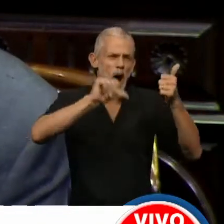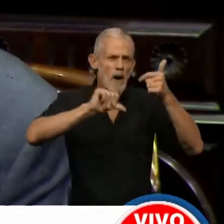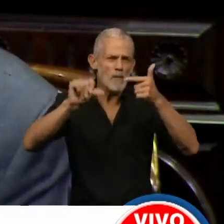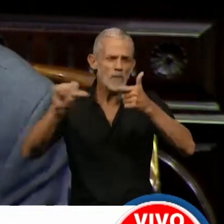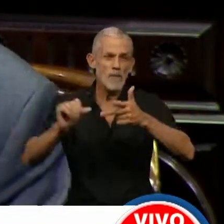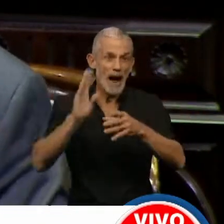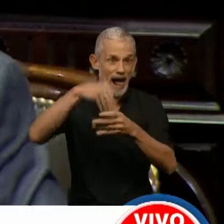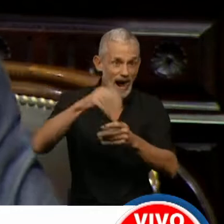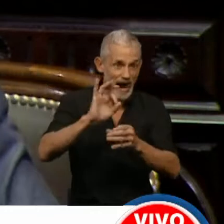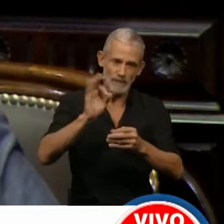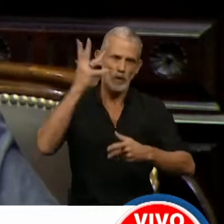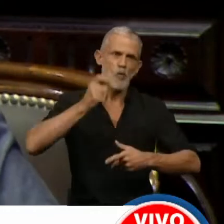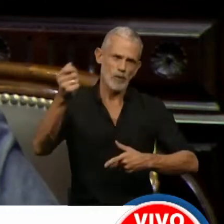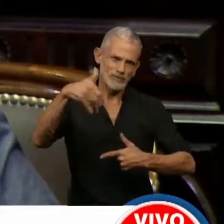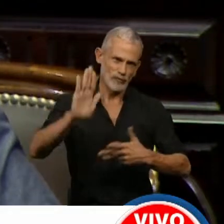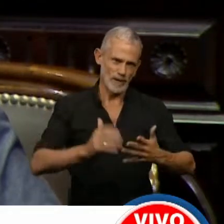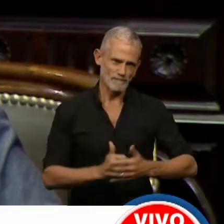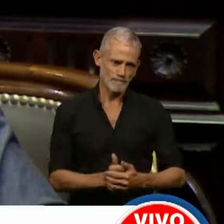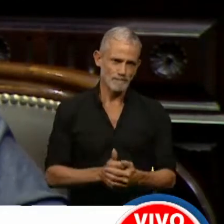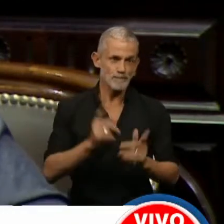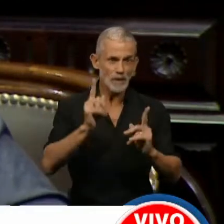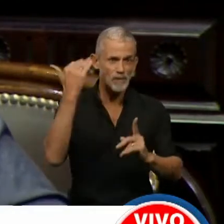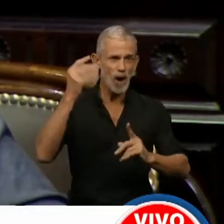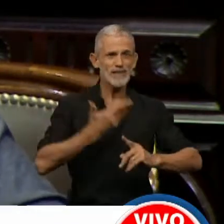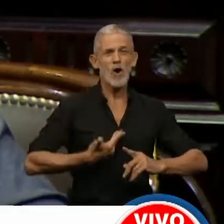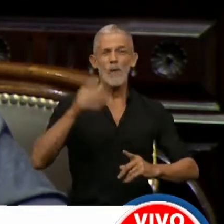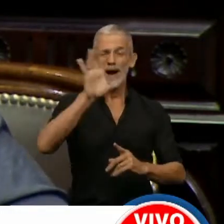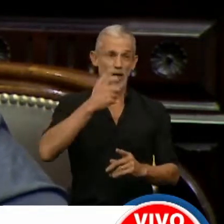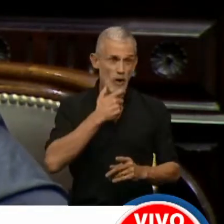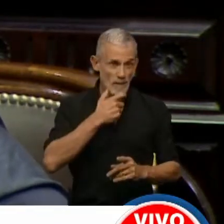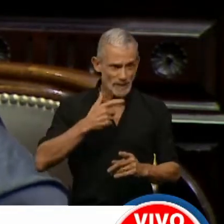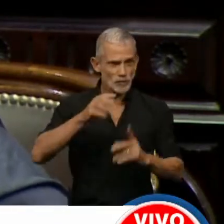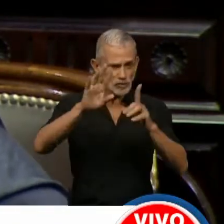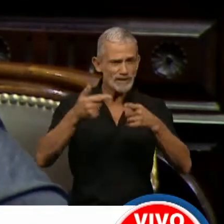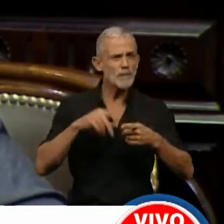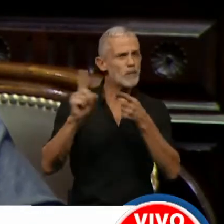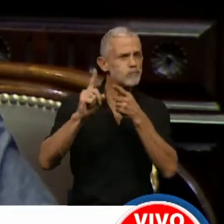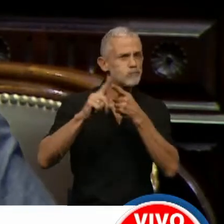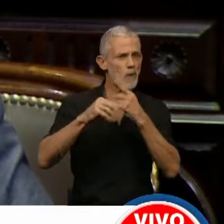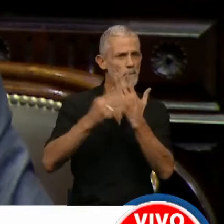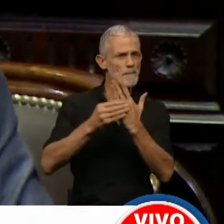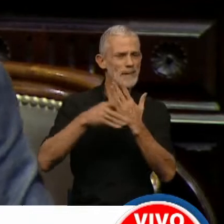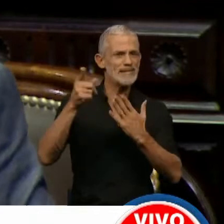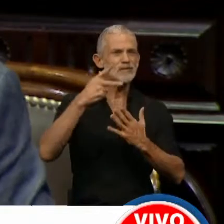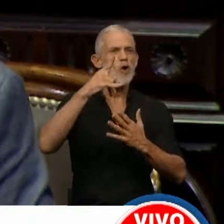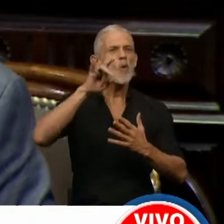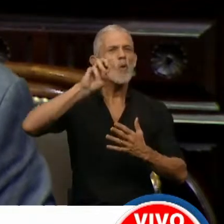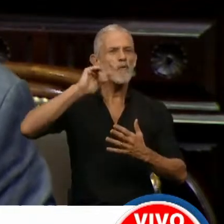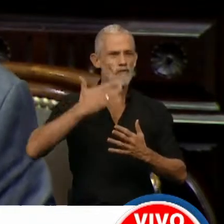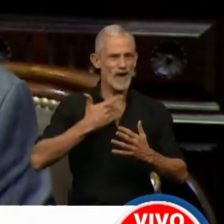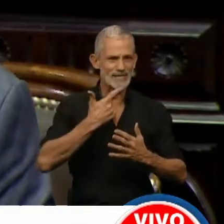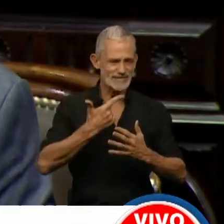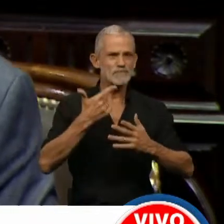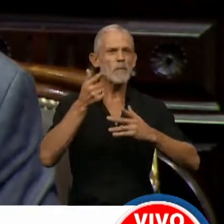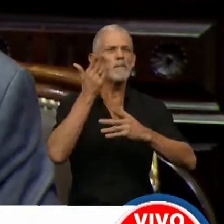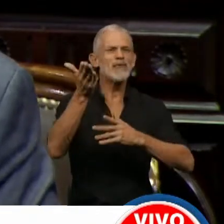somos incorporados, y así lo hemos manifestado siempre. Y así lo ha dicho el gobernador de Mendoza cuando se comunicó con el ministro Culfas y le solicitó